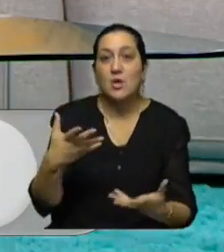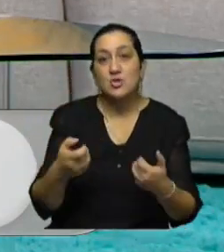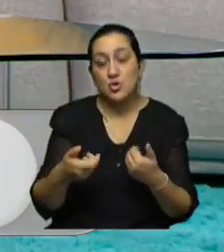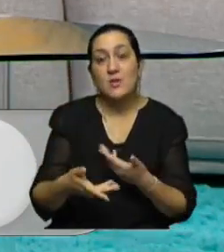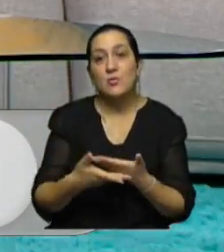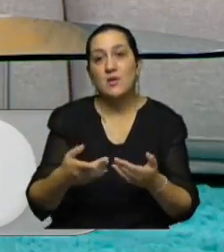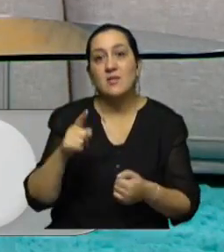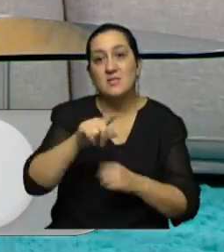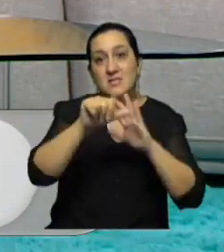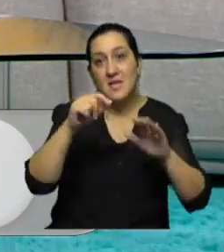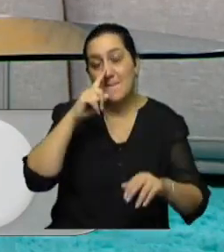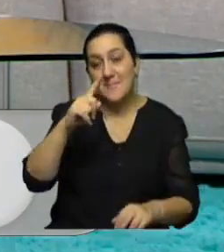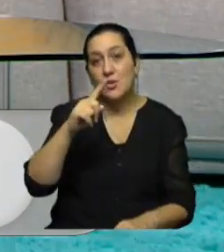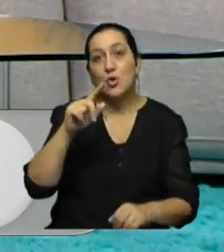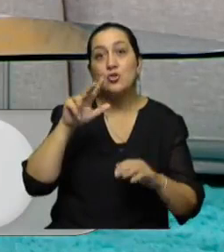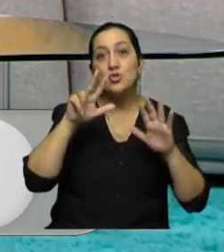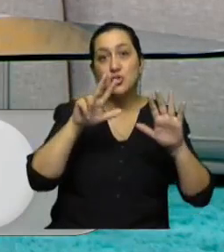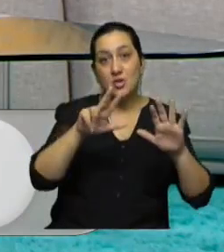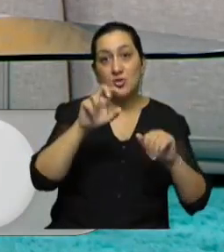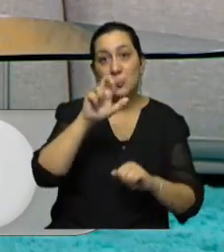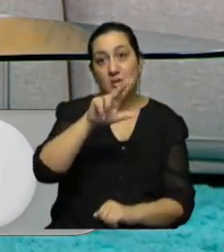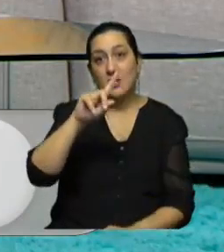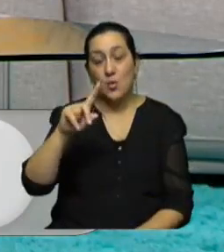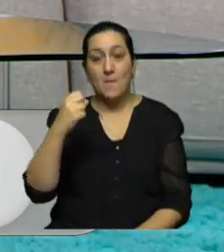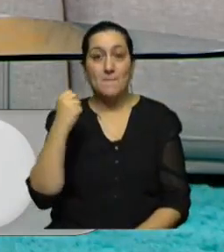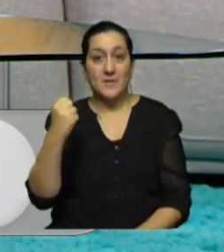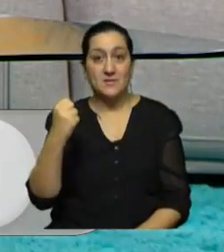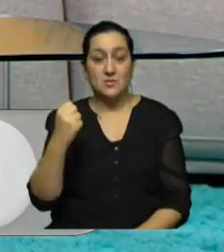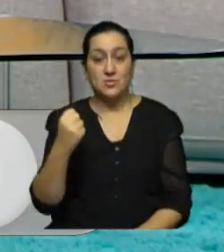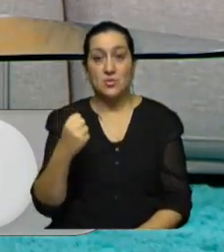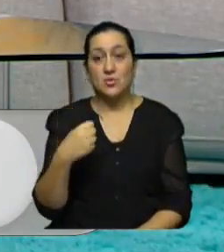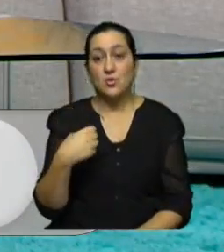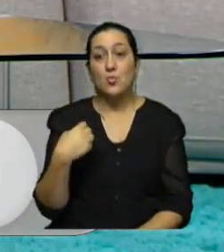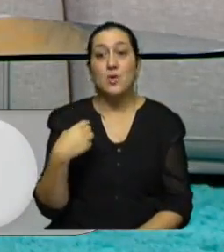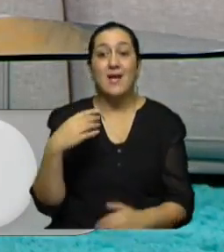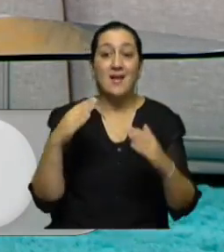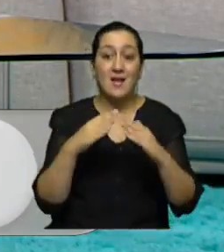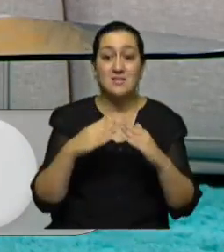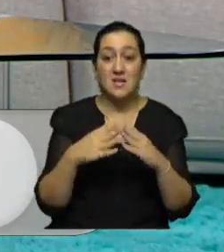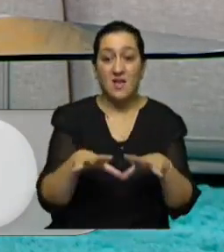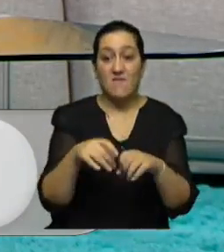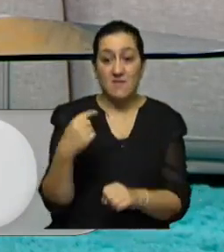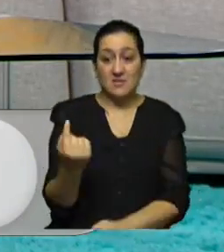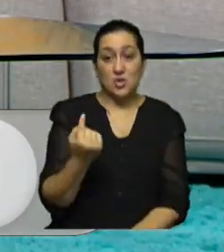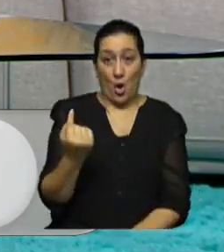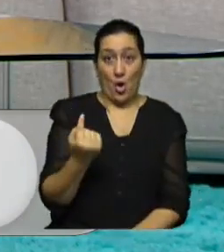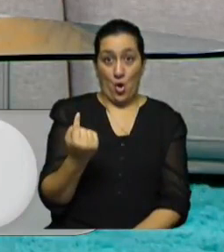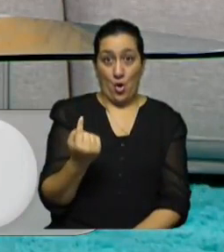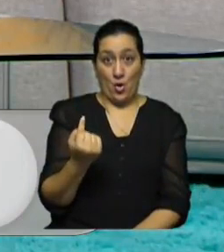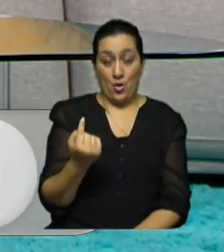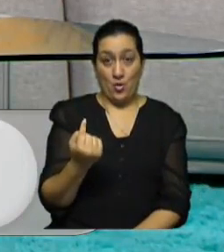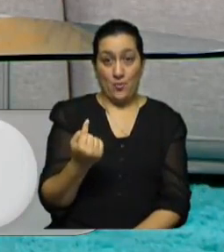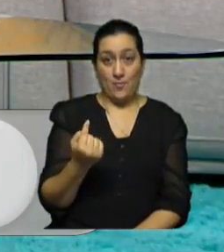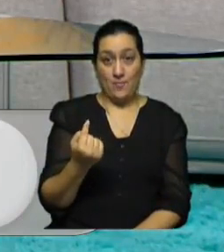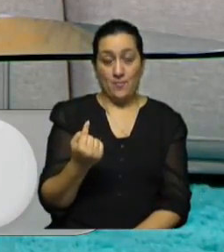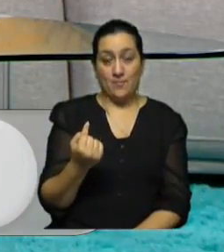exacta. 16.831 pesos de un hogar, de una persona que vive sola, es el límite para ser, según el INE. En